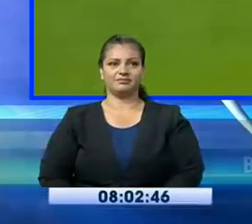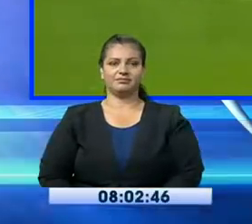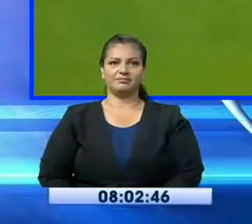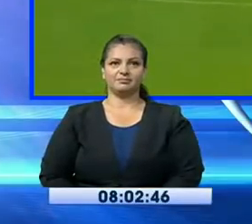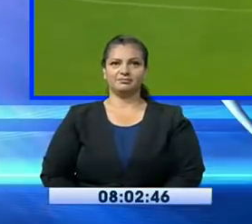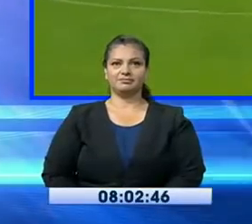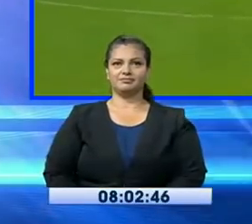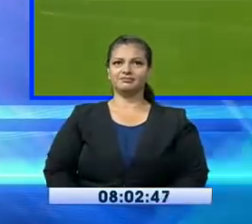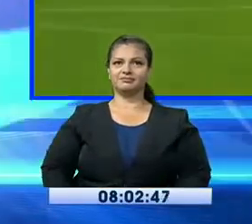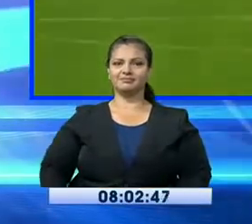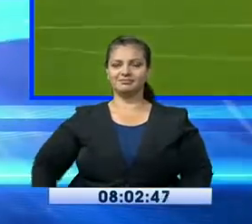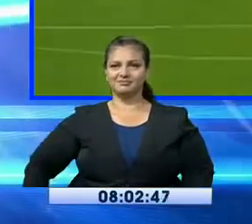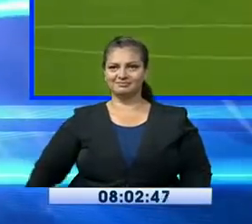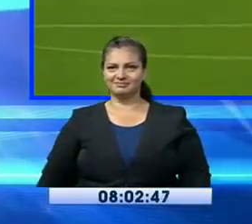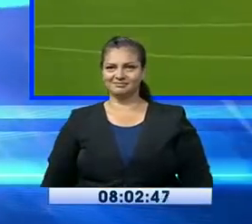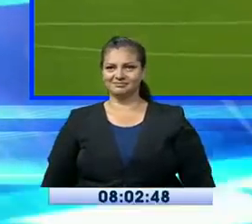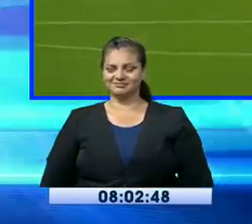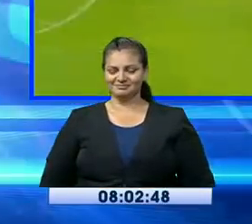bueno